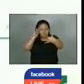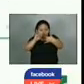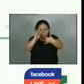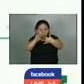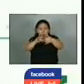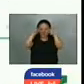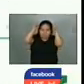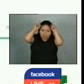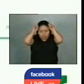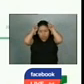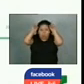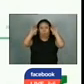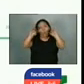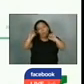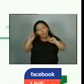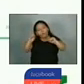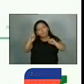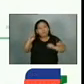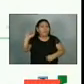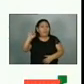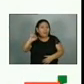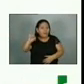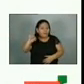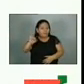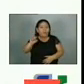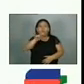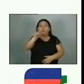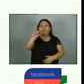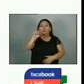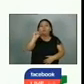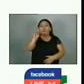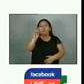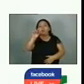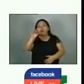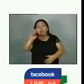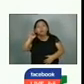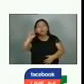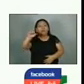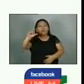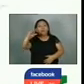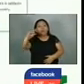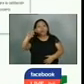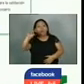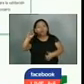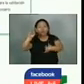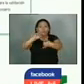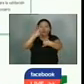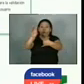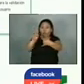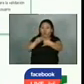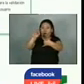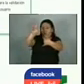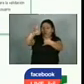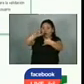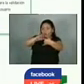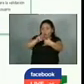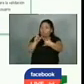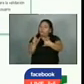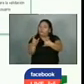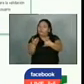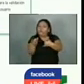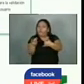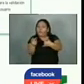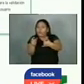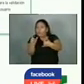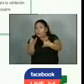para Android o para iPhone, con el nombre iCard Selectos, la descargan, se registran con su número de DUI